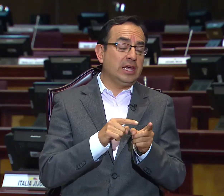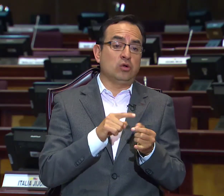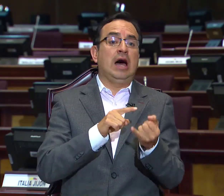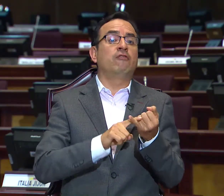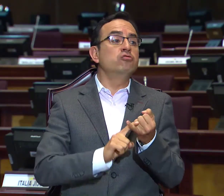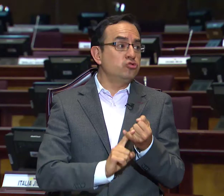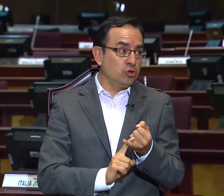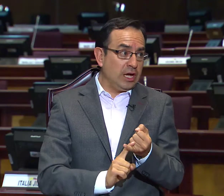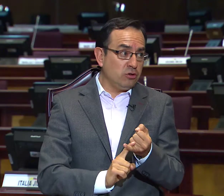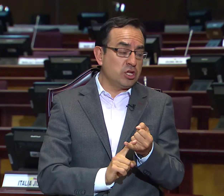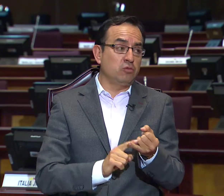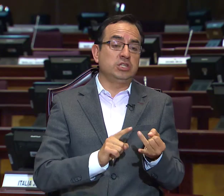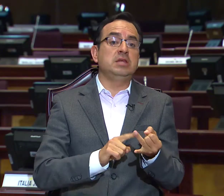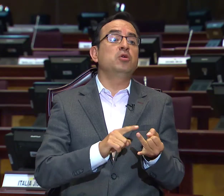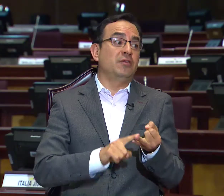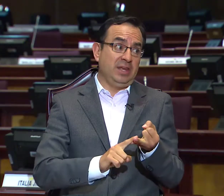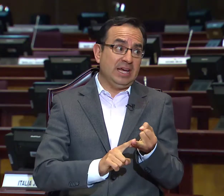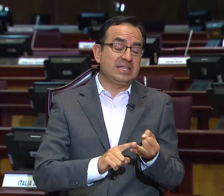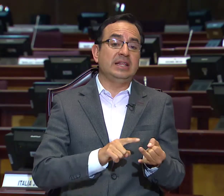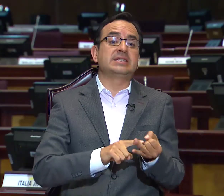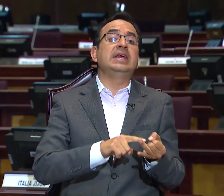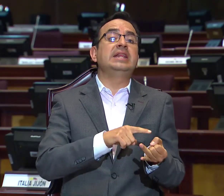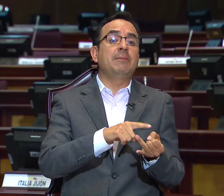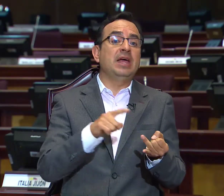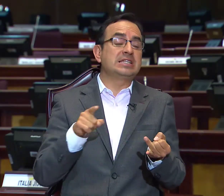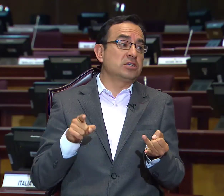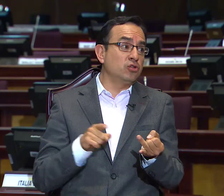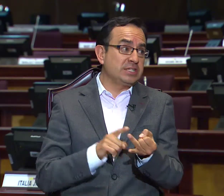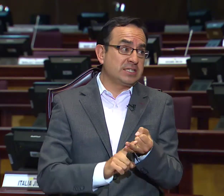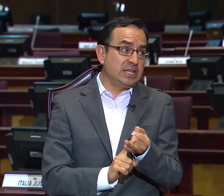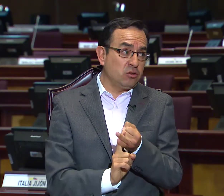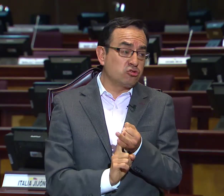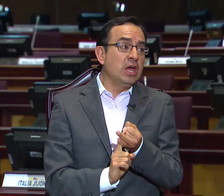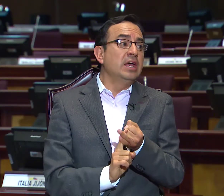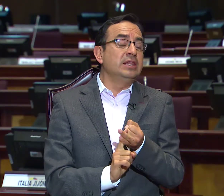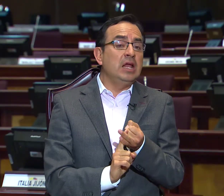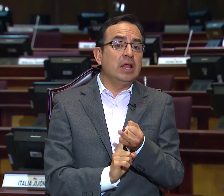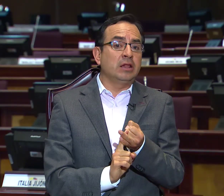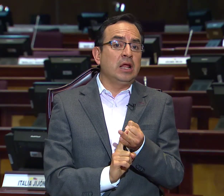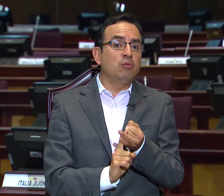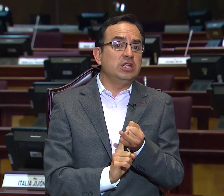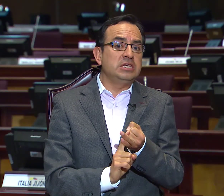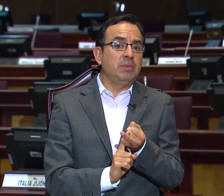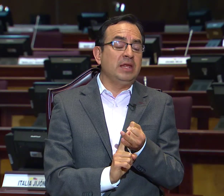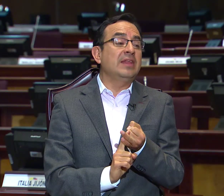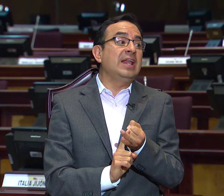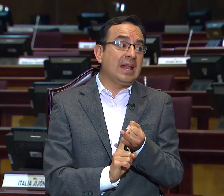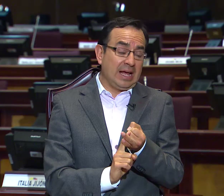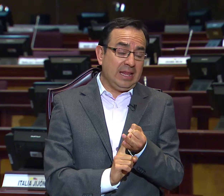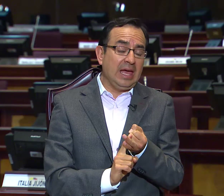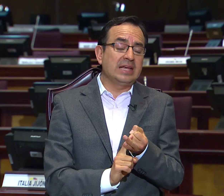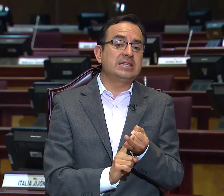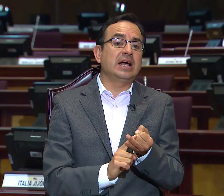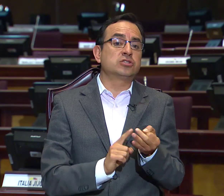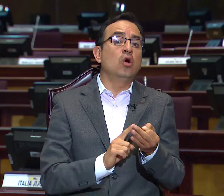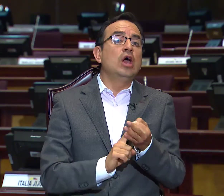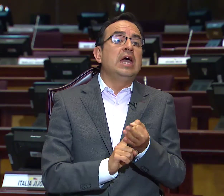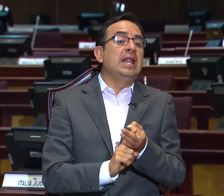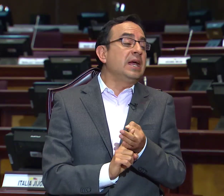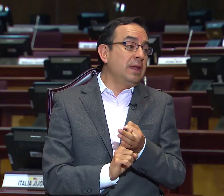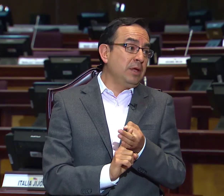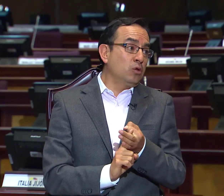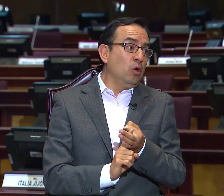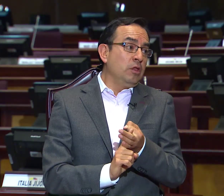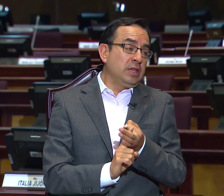posterior a eso a funcionarios del municipio debería extenderse y también asesores externos de la municipalidad de la alcaldía en este caso